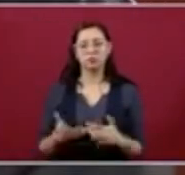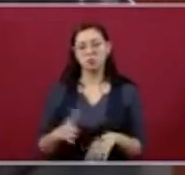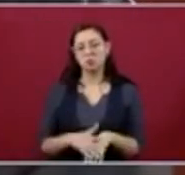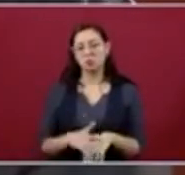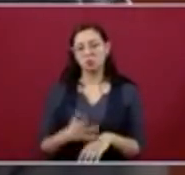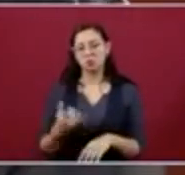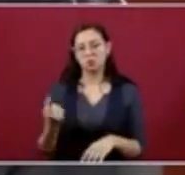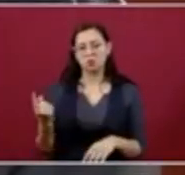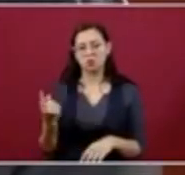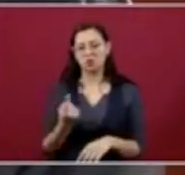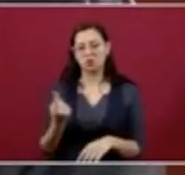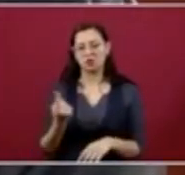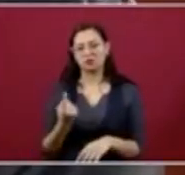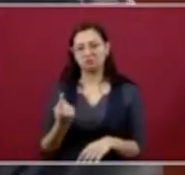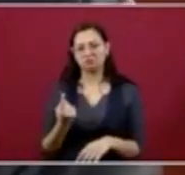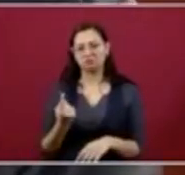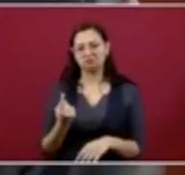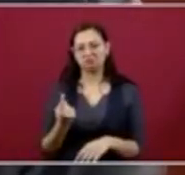la